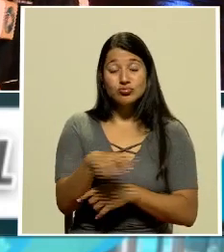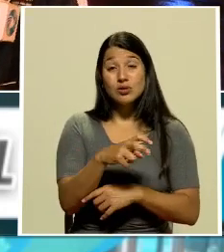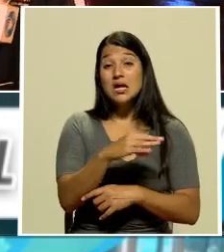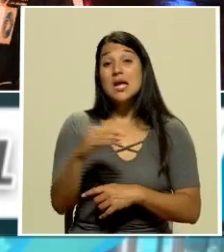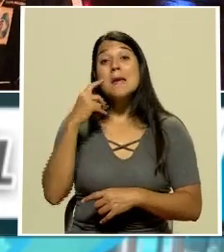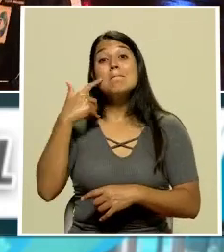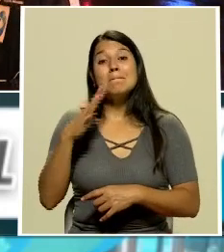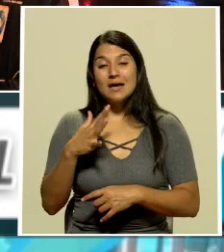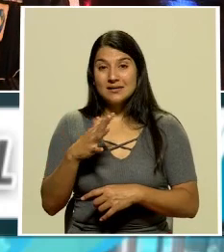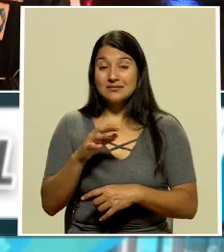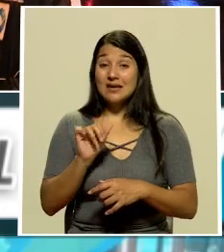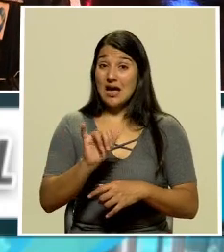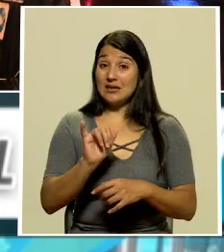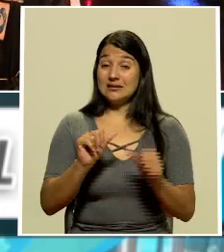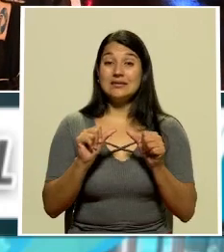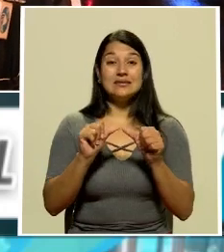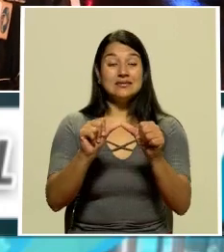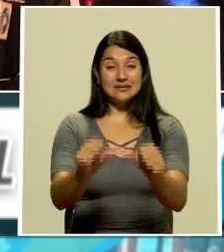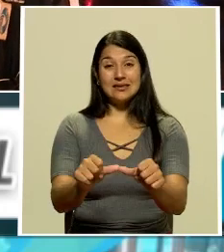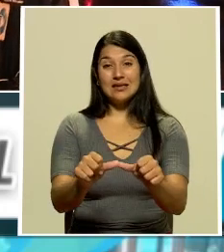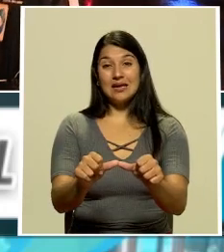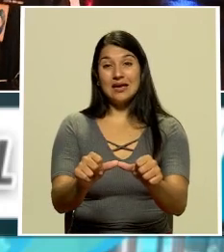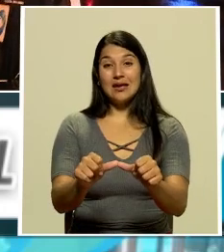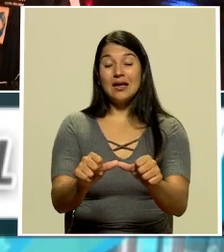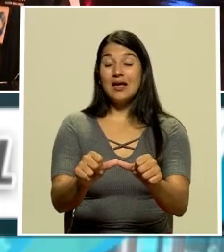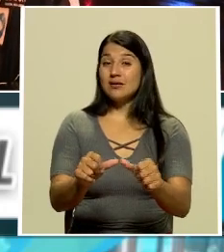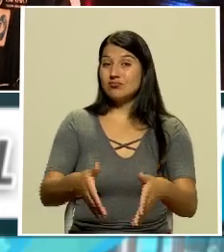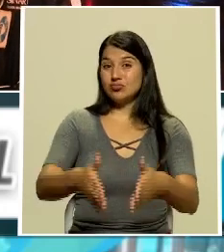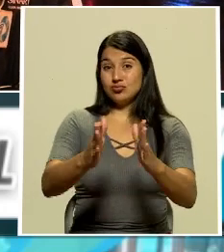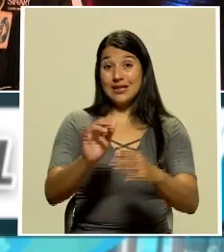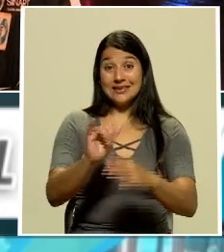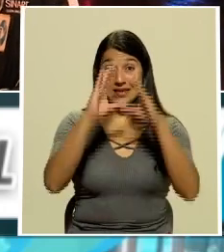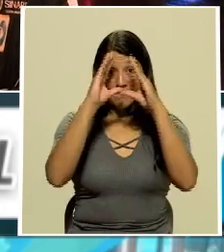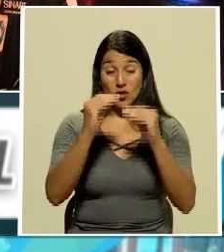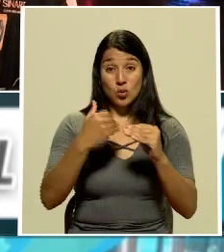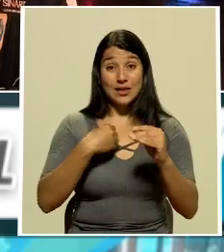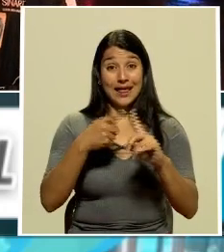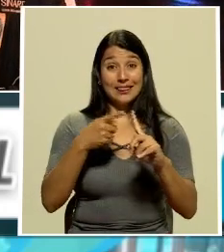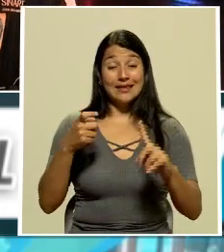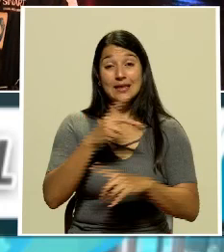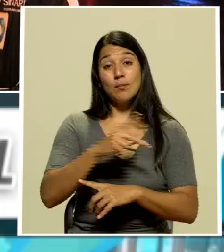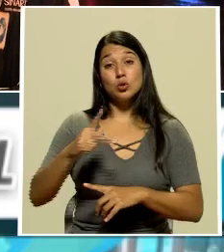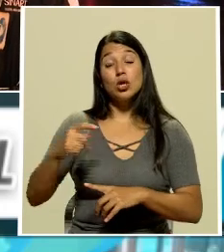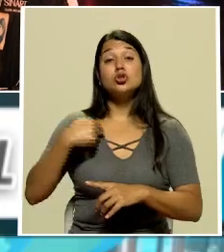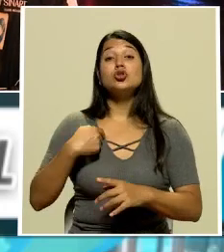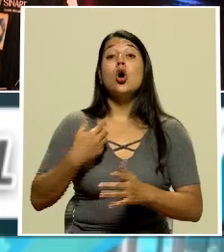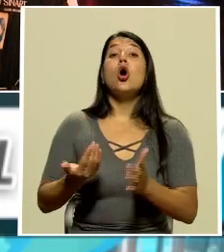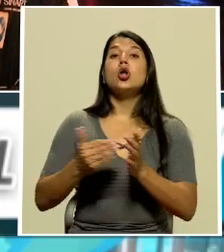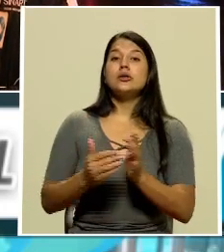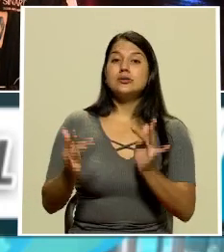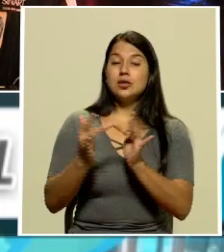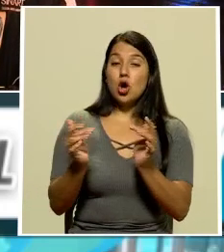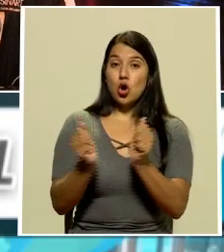al parecer así sería lo que van a topar en todo este trayecto. Don Ernesto, esta es la información que tenemos desde Punta Arenas. Regreso con usted